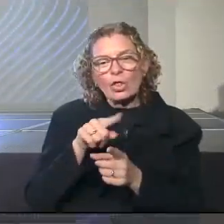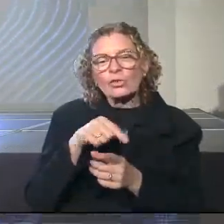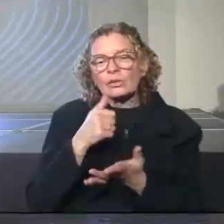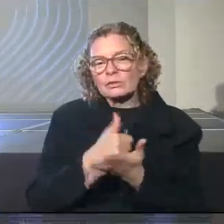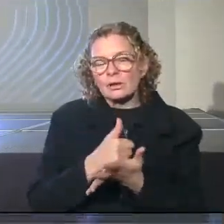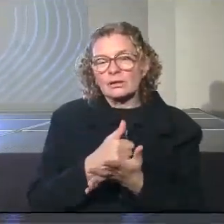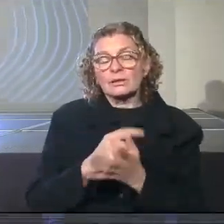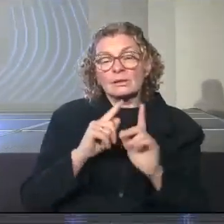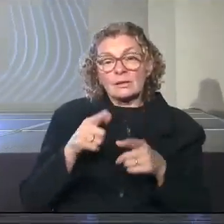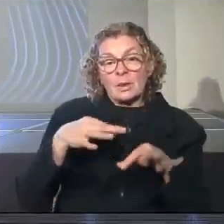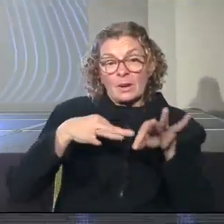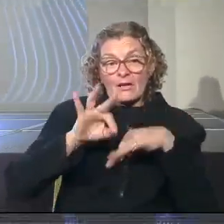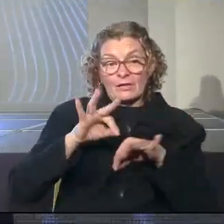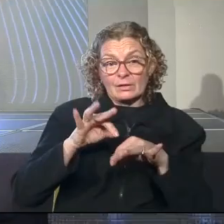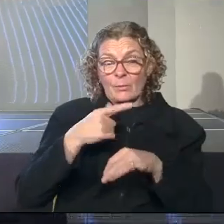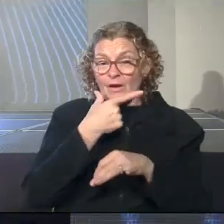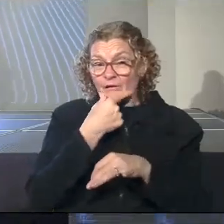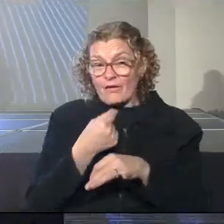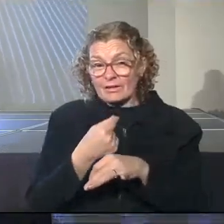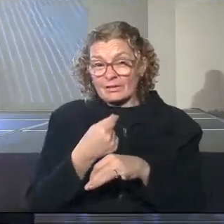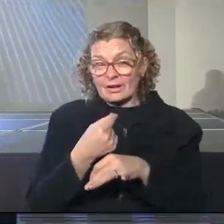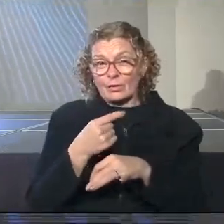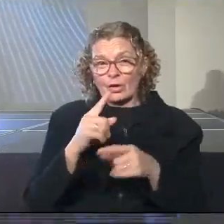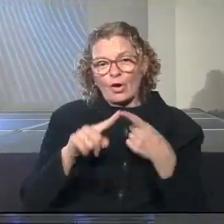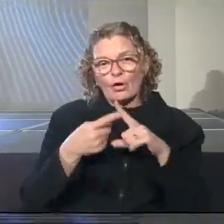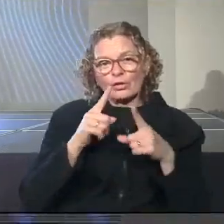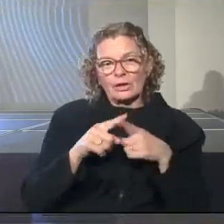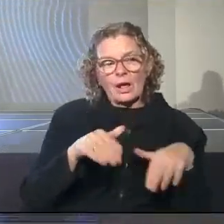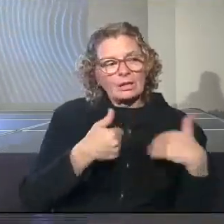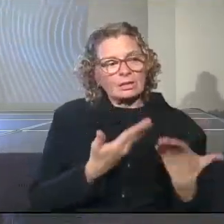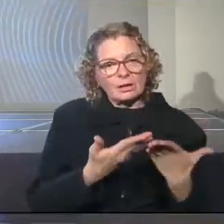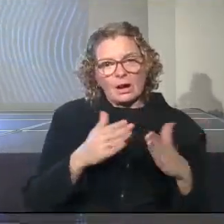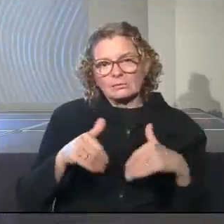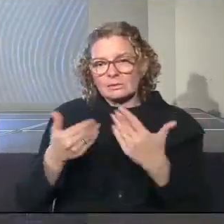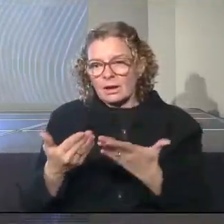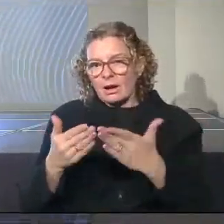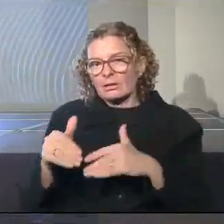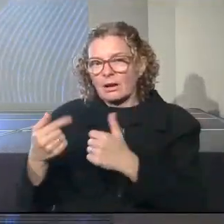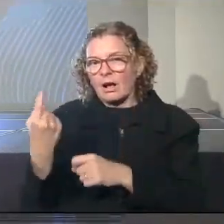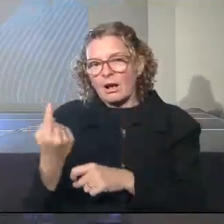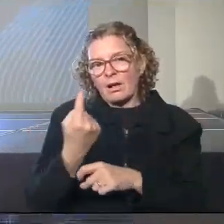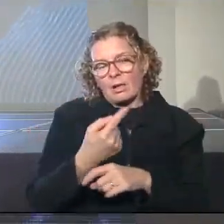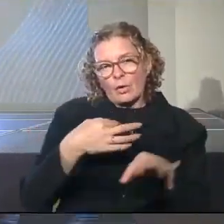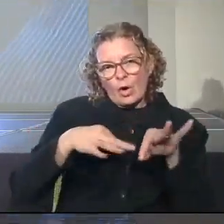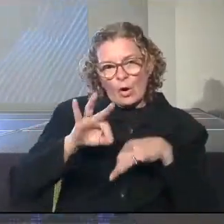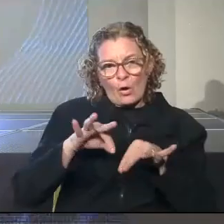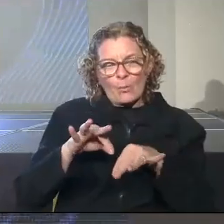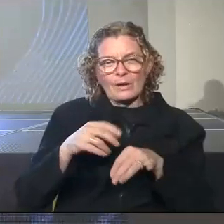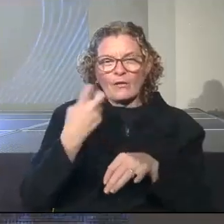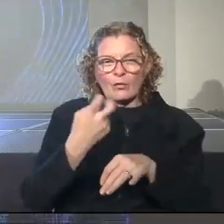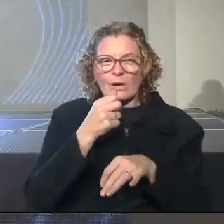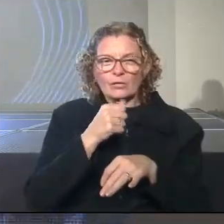por otro lado, para el vendedor es más simple el no tener que coordinar la entrega con cada uno de los compradores y que ya quede la